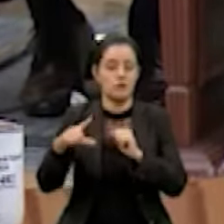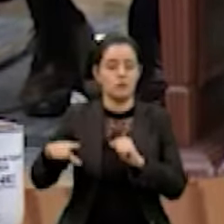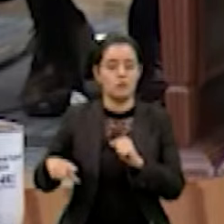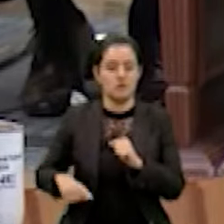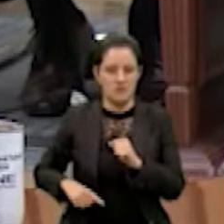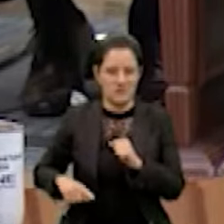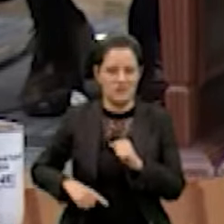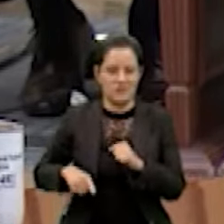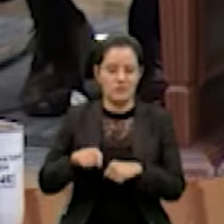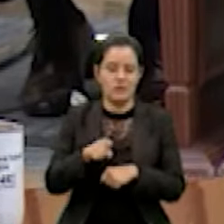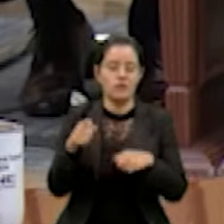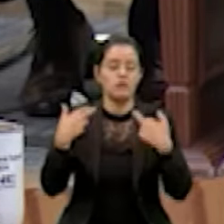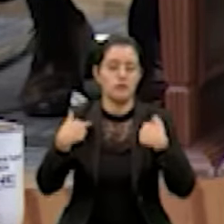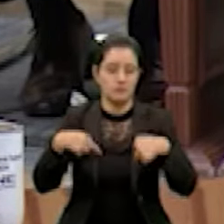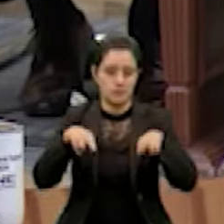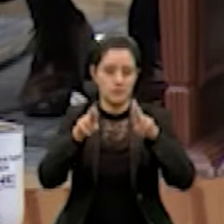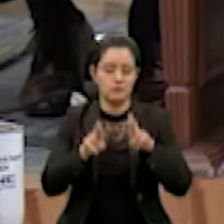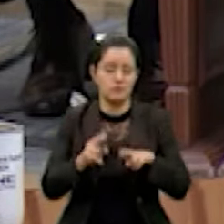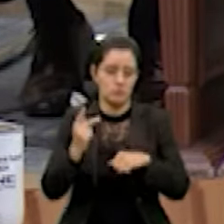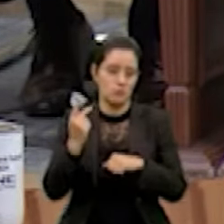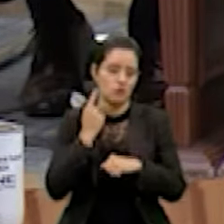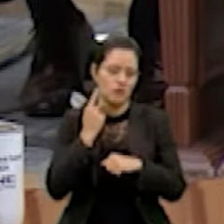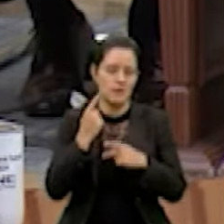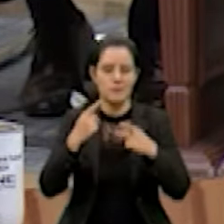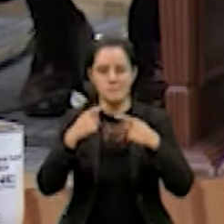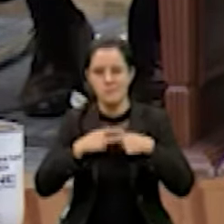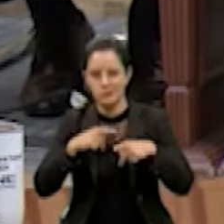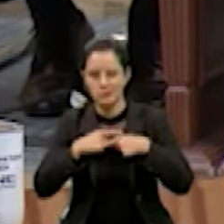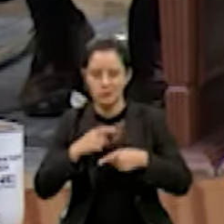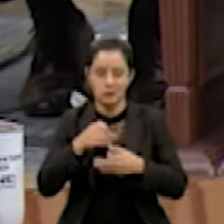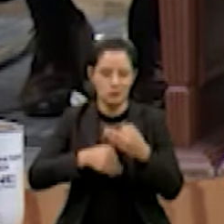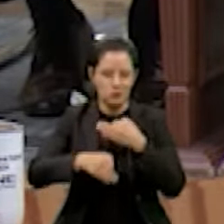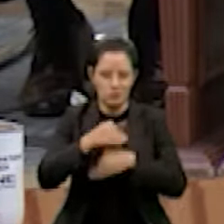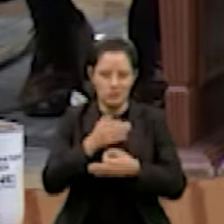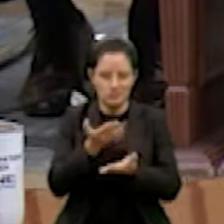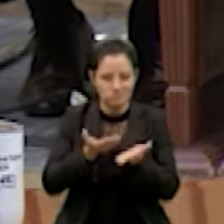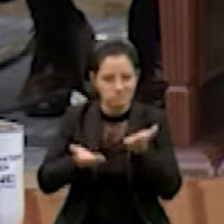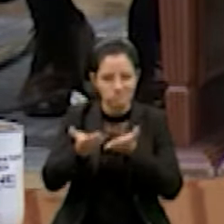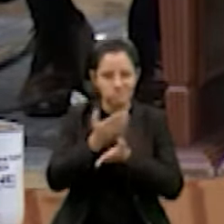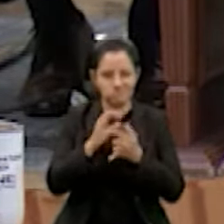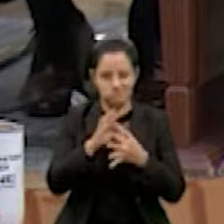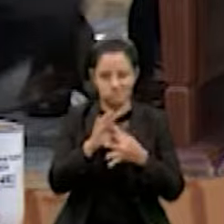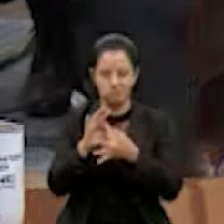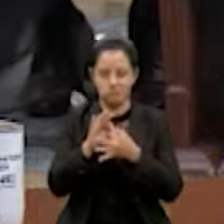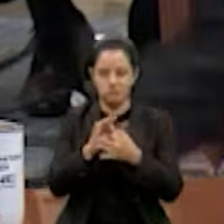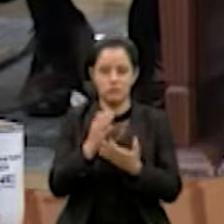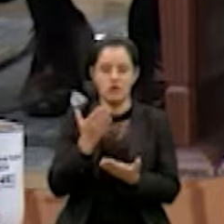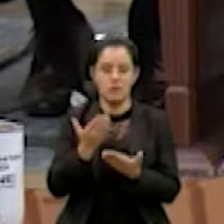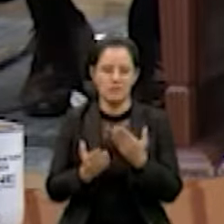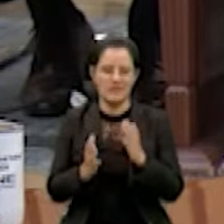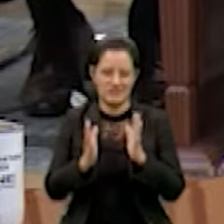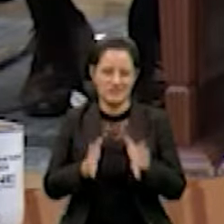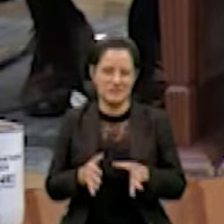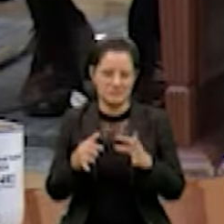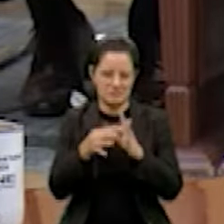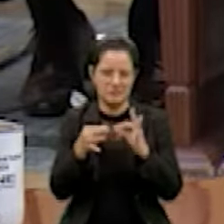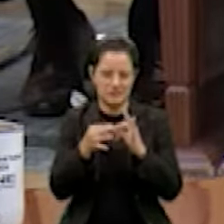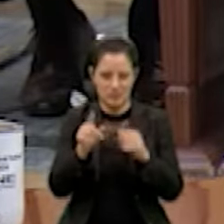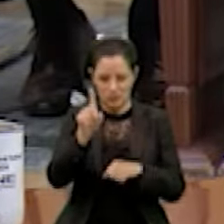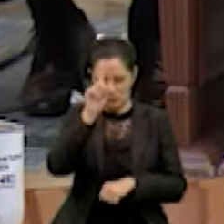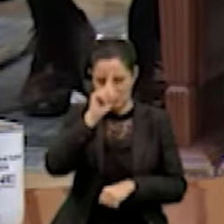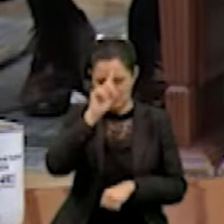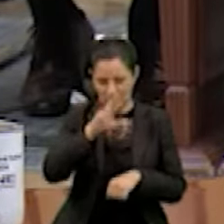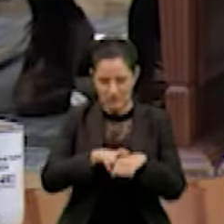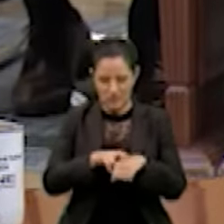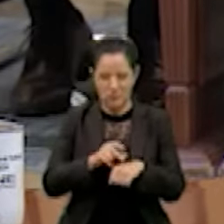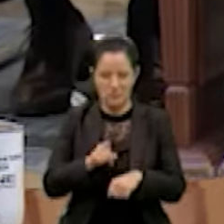y Marcelo Ebrard, que no se decide, Luis Carlos. Pues ya veremos. Samuel García ayer anunció que se iba por la grande,